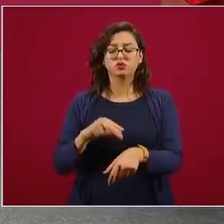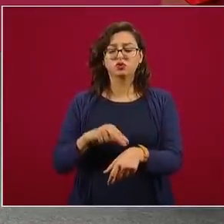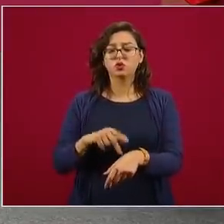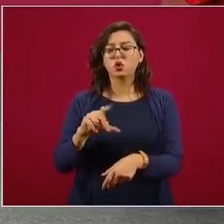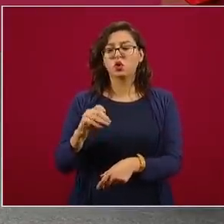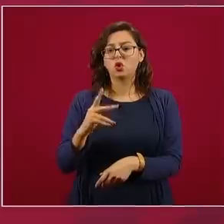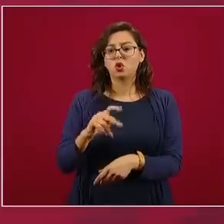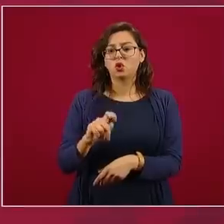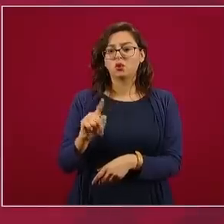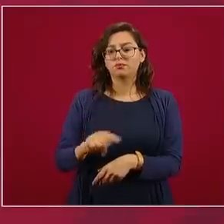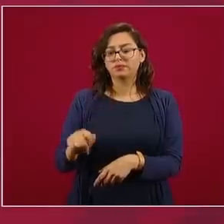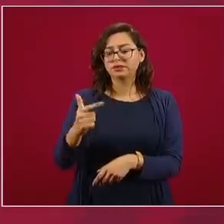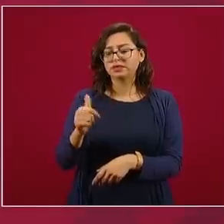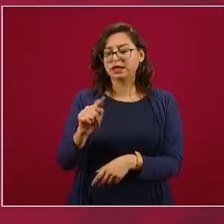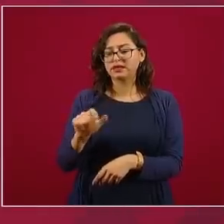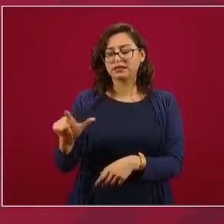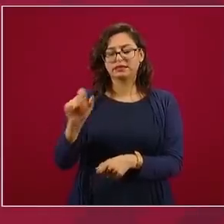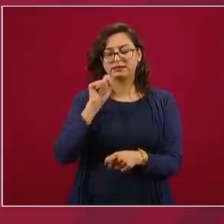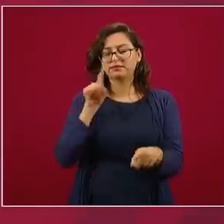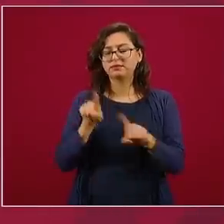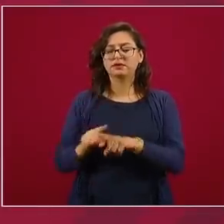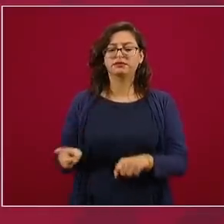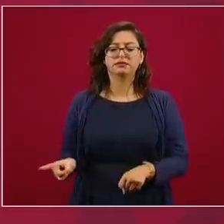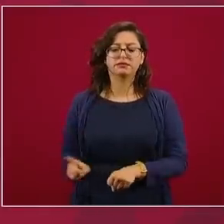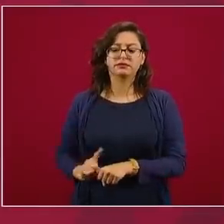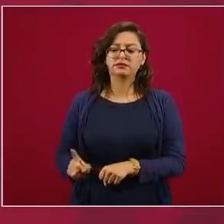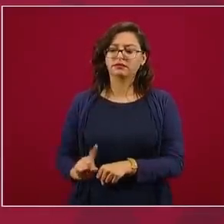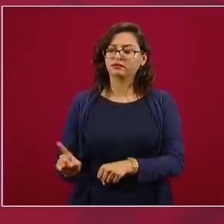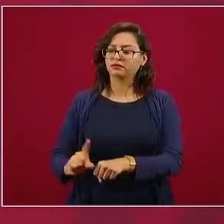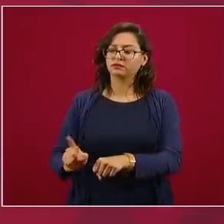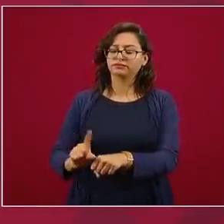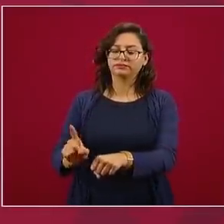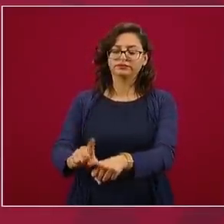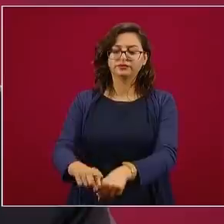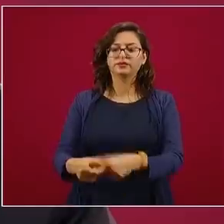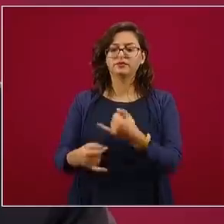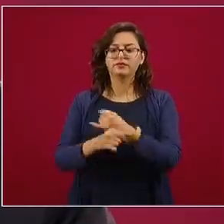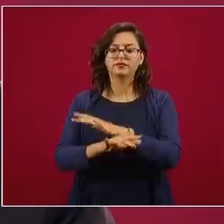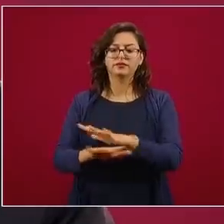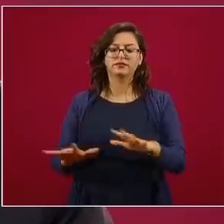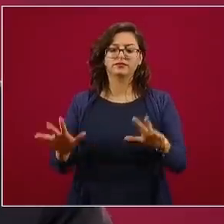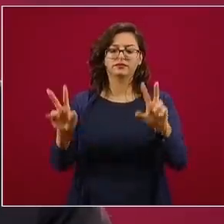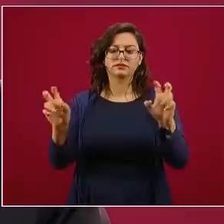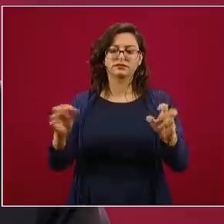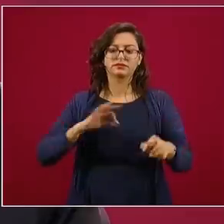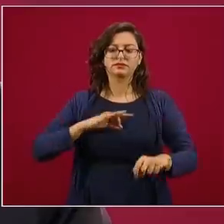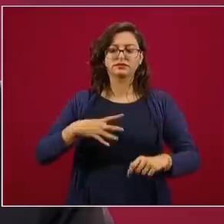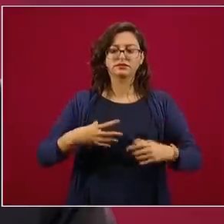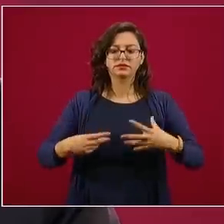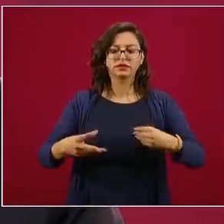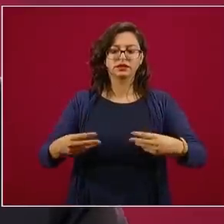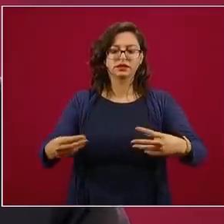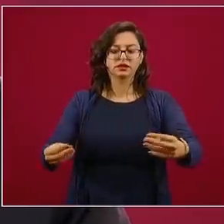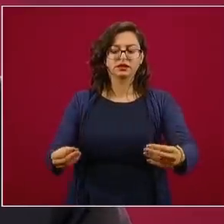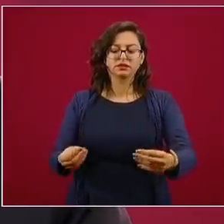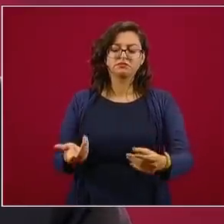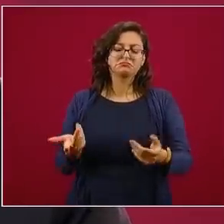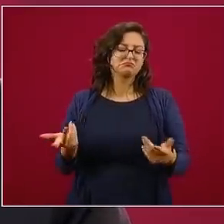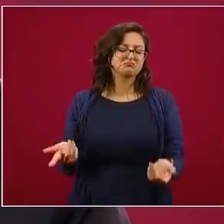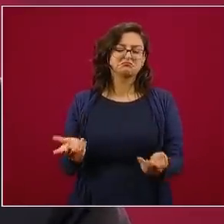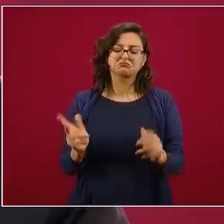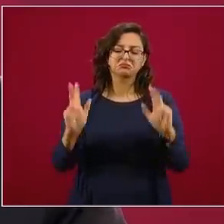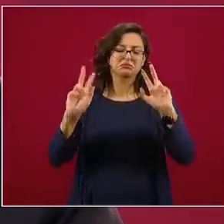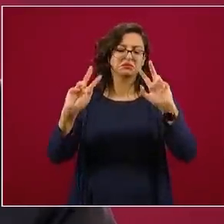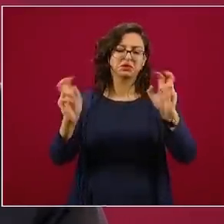doctor Hugo López-Gatell todos los días para informar sobre la pandemia y los